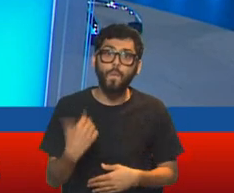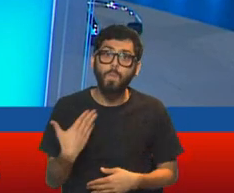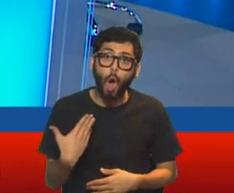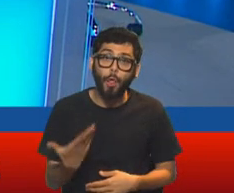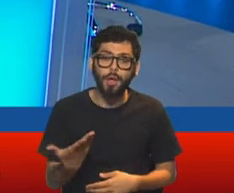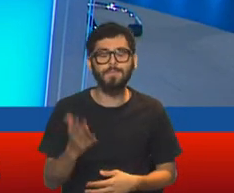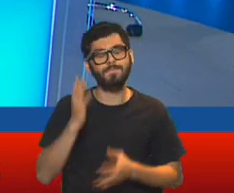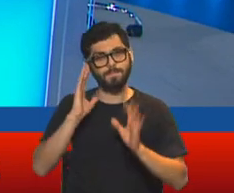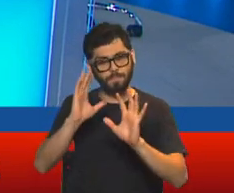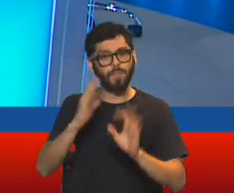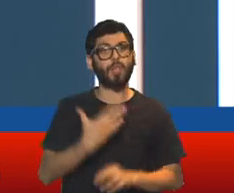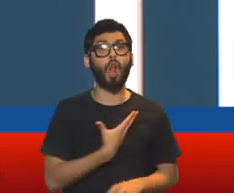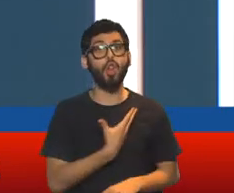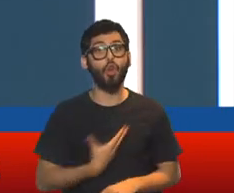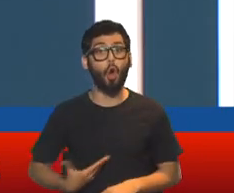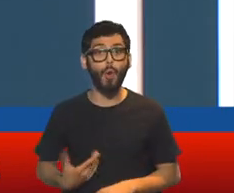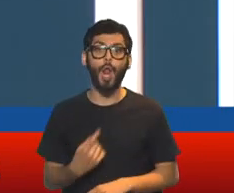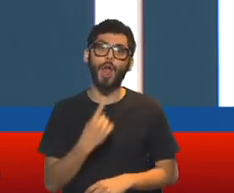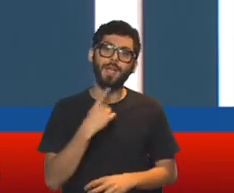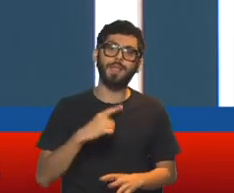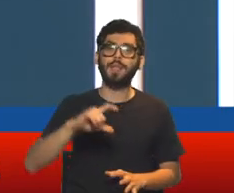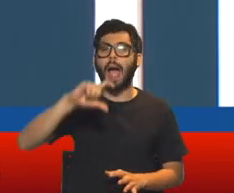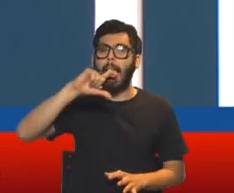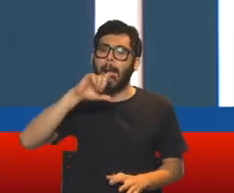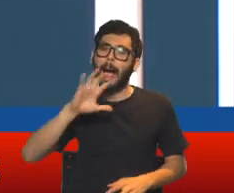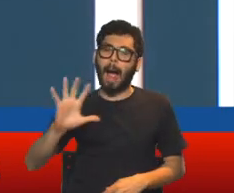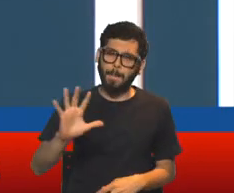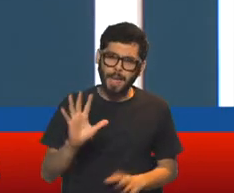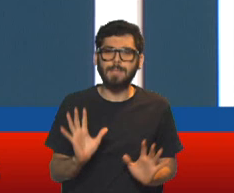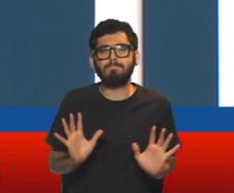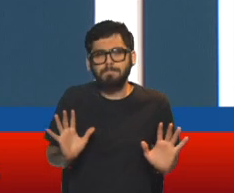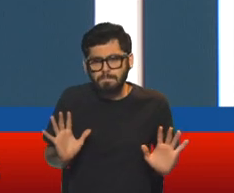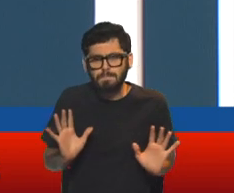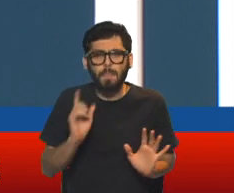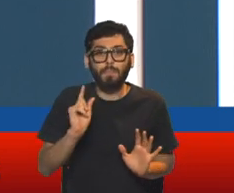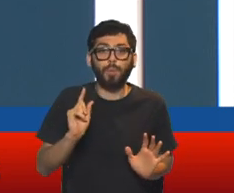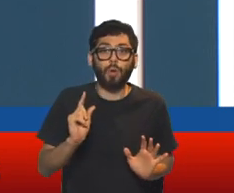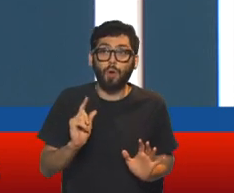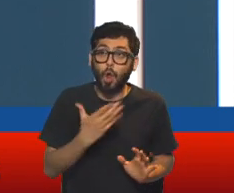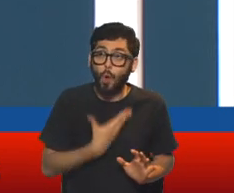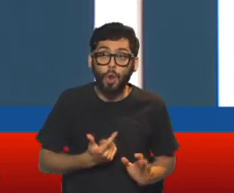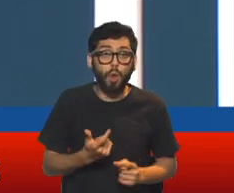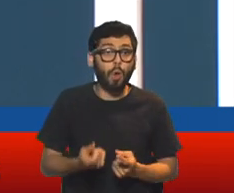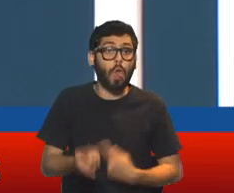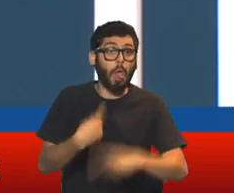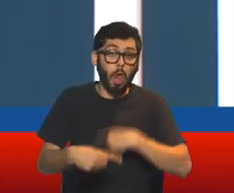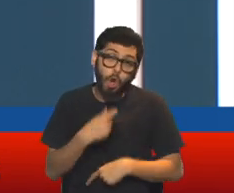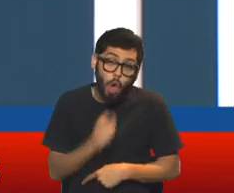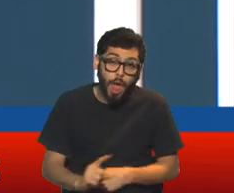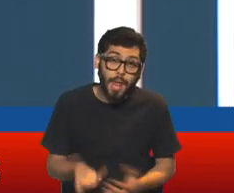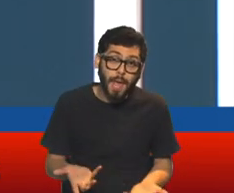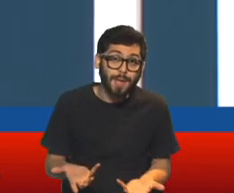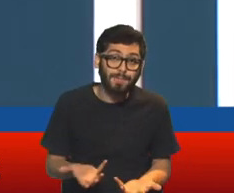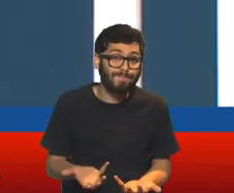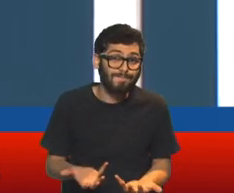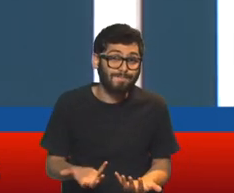es que más allá del tono amenazante que se pudo haber utilizado, el gobierno no quiere de ninguna manera dar marcha atrás. De hecho, en la reunión, una